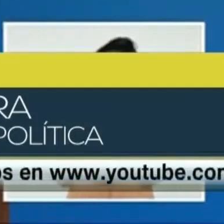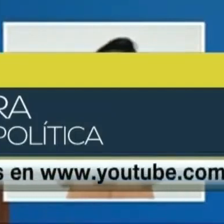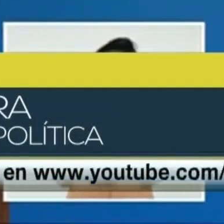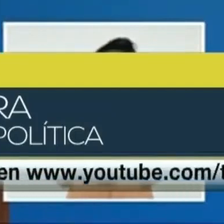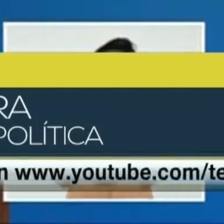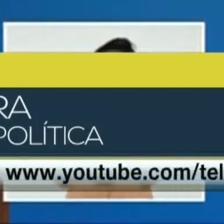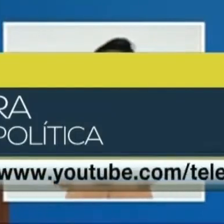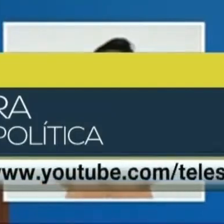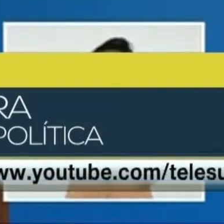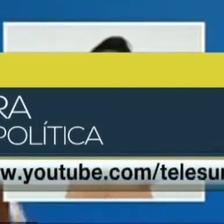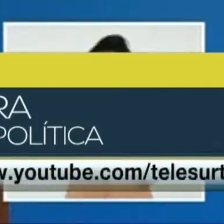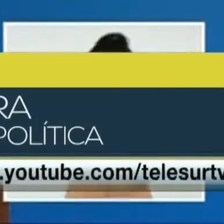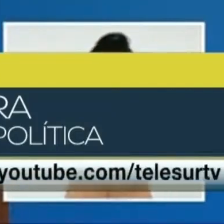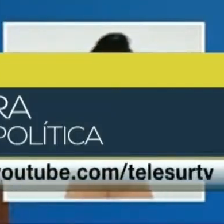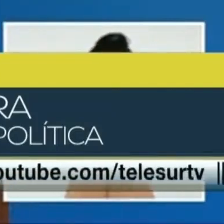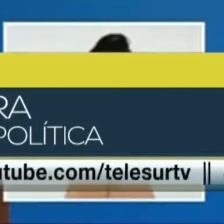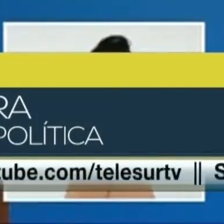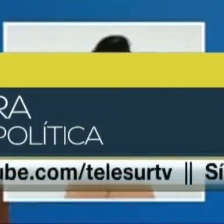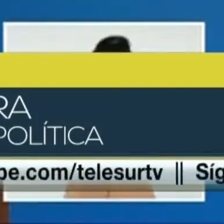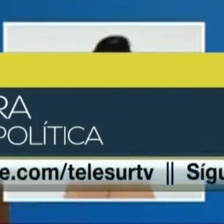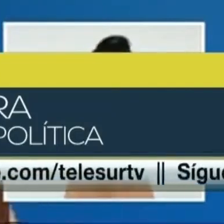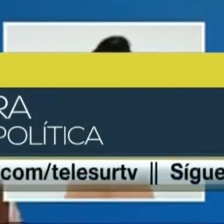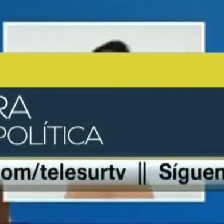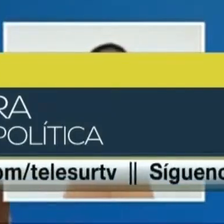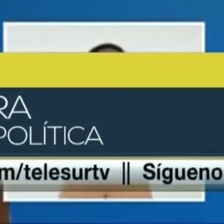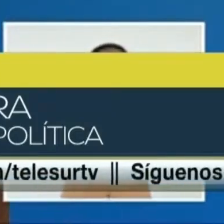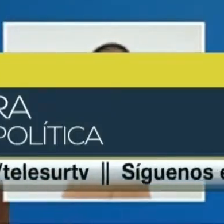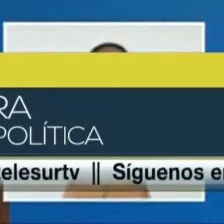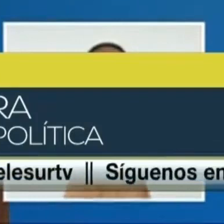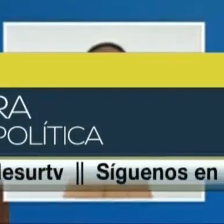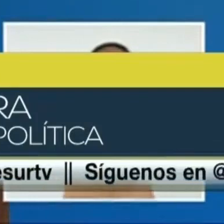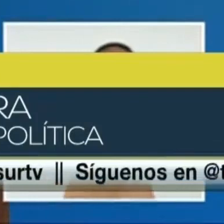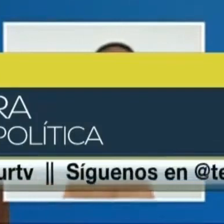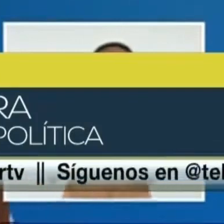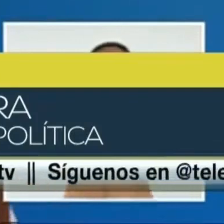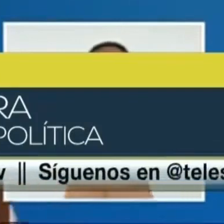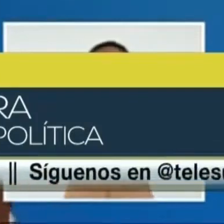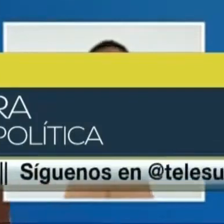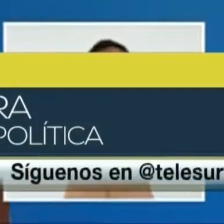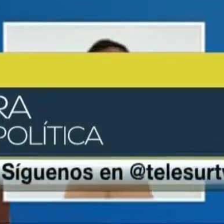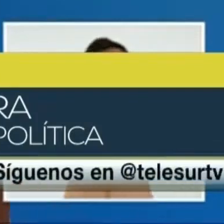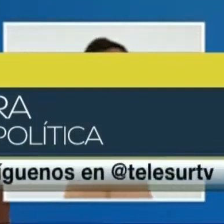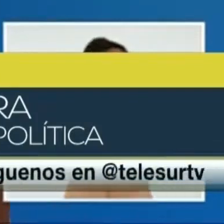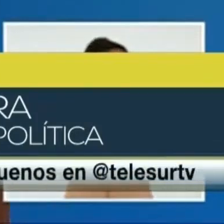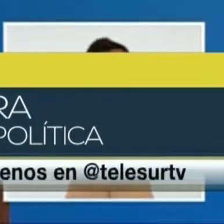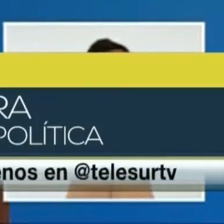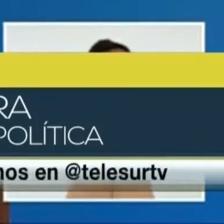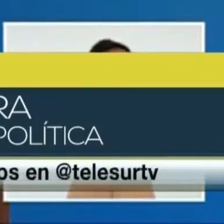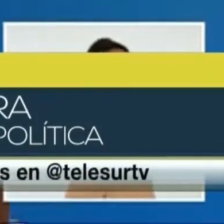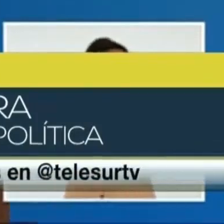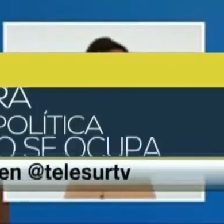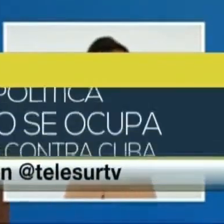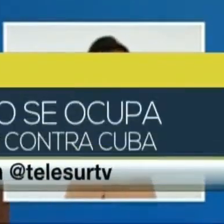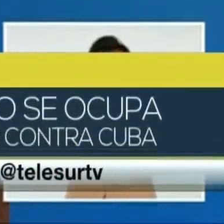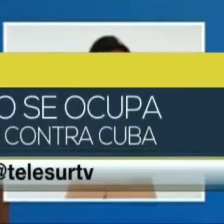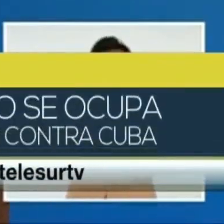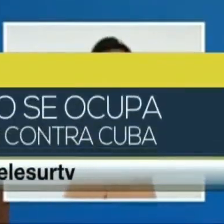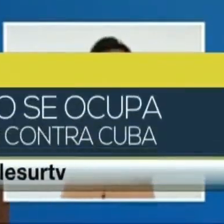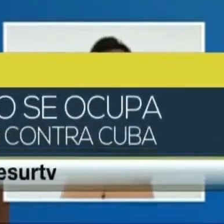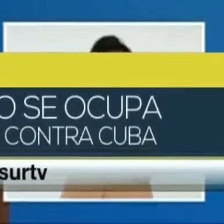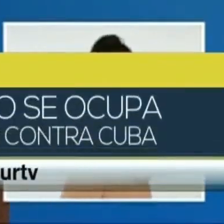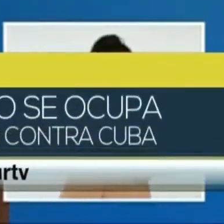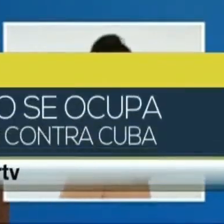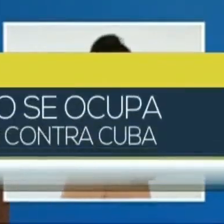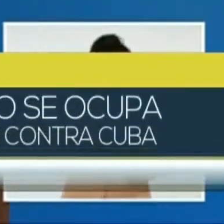Estados Unidos realiza ingentes gestiones con cancillerías y gobiernos de la región y